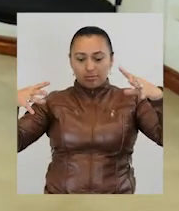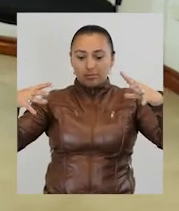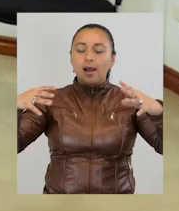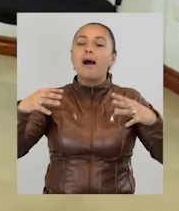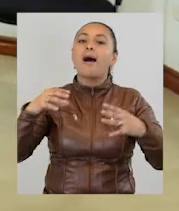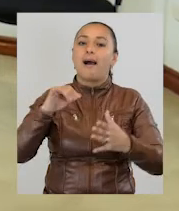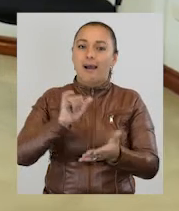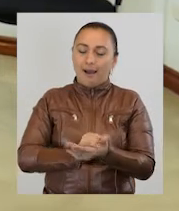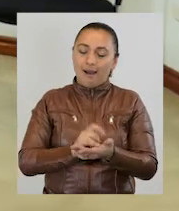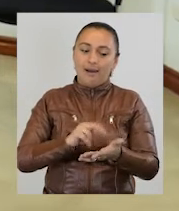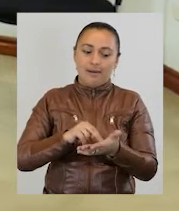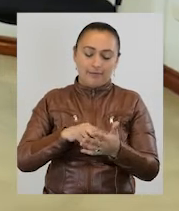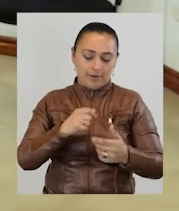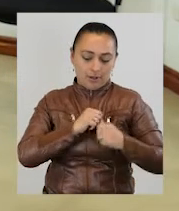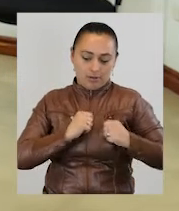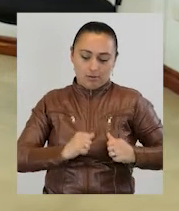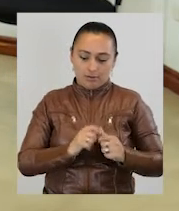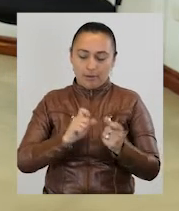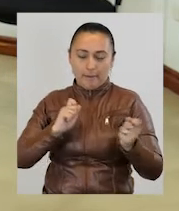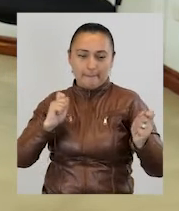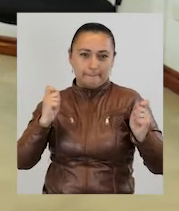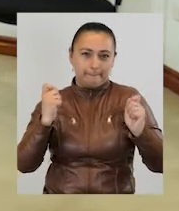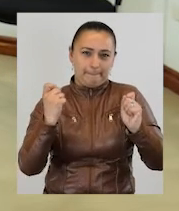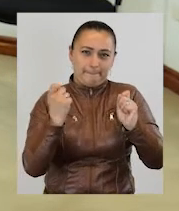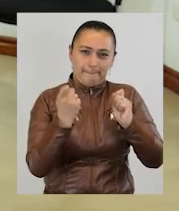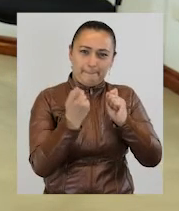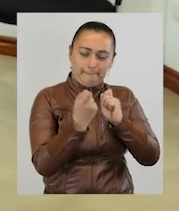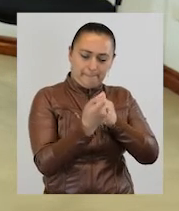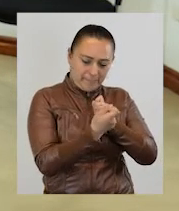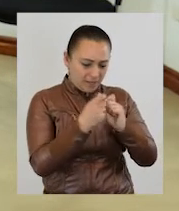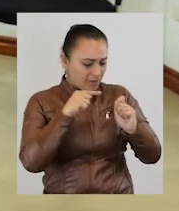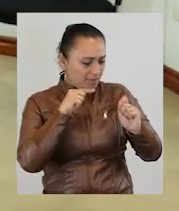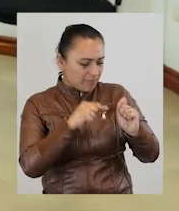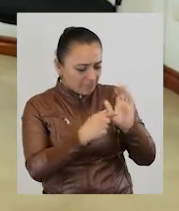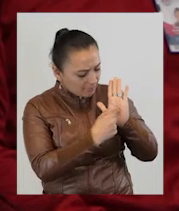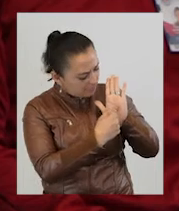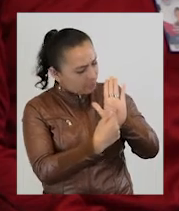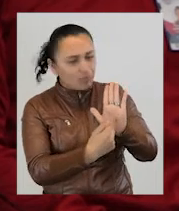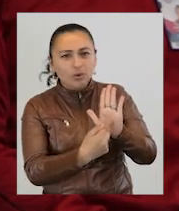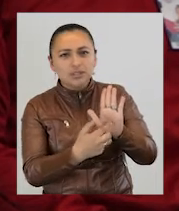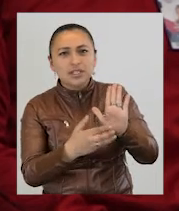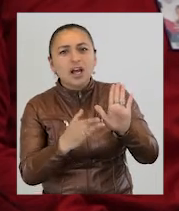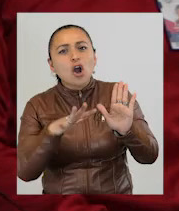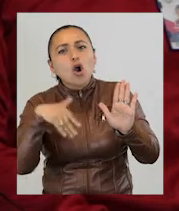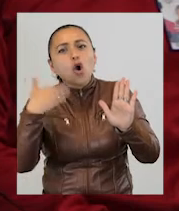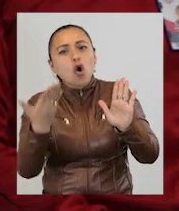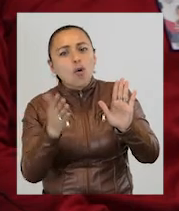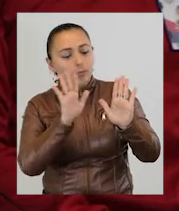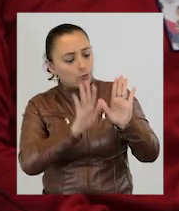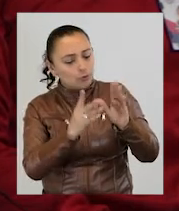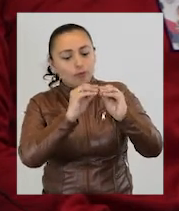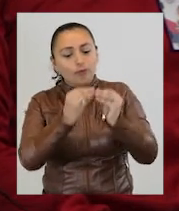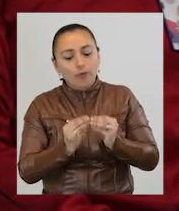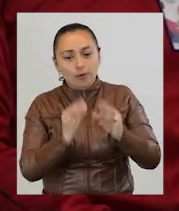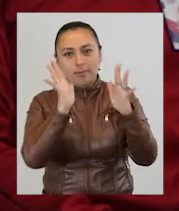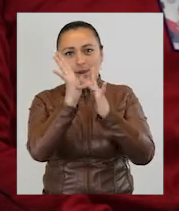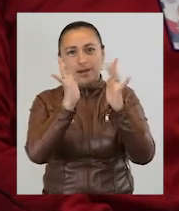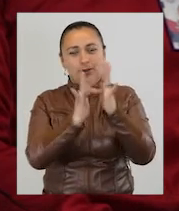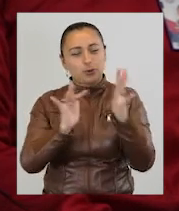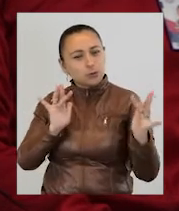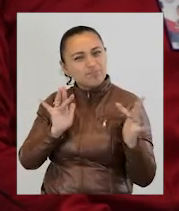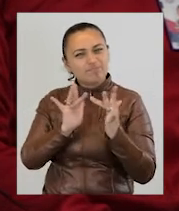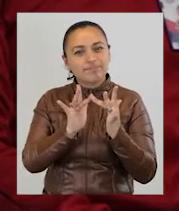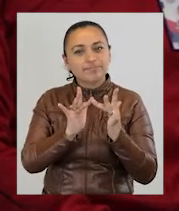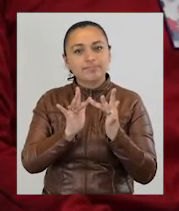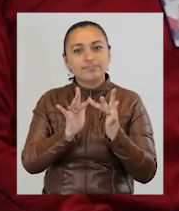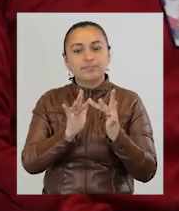de la noche de la cruz, la transfiguración presenta un esbozo de lo que espera a los